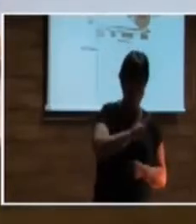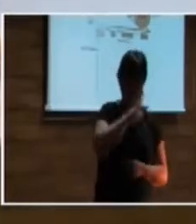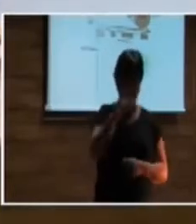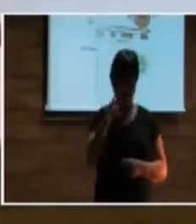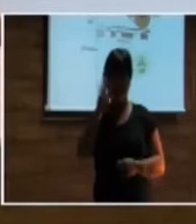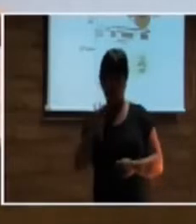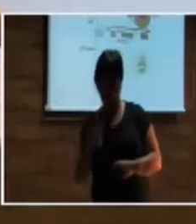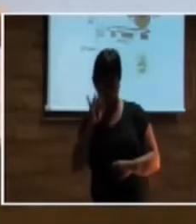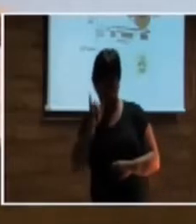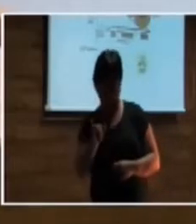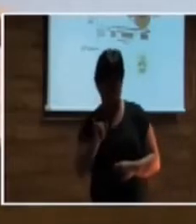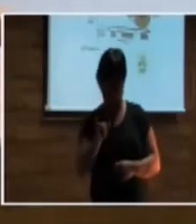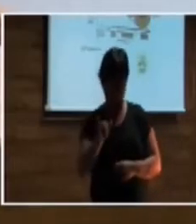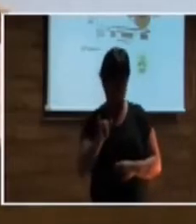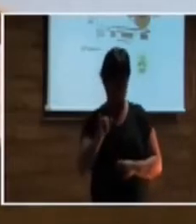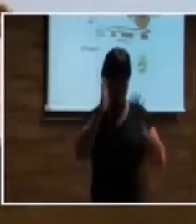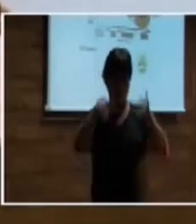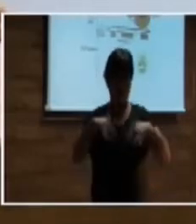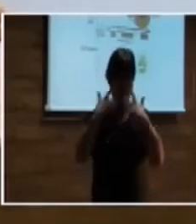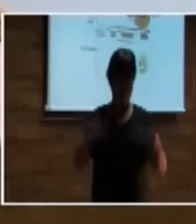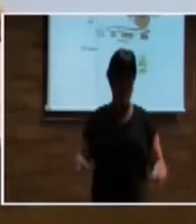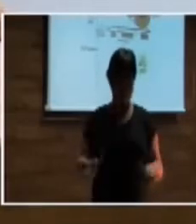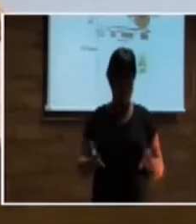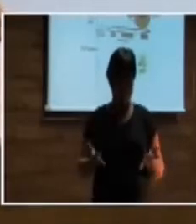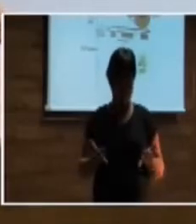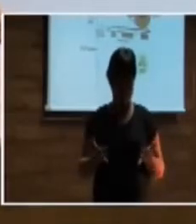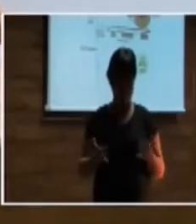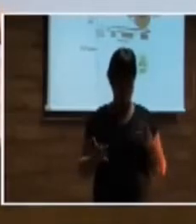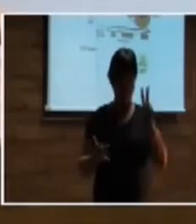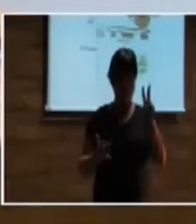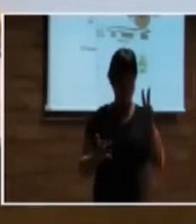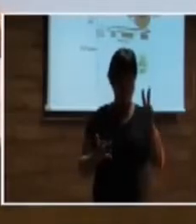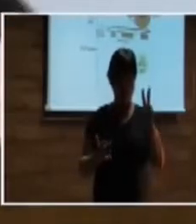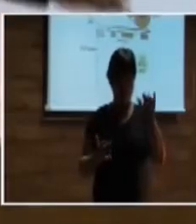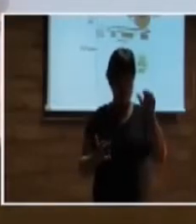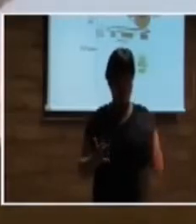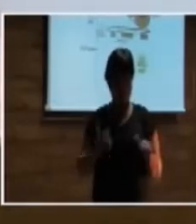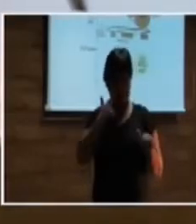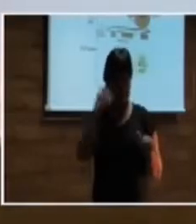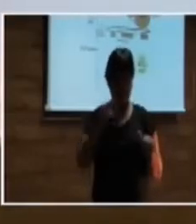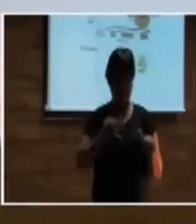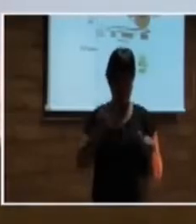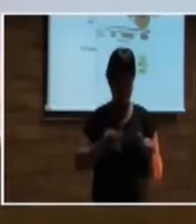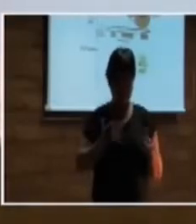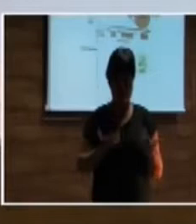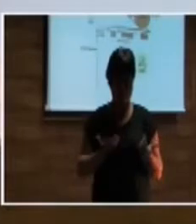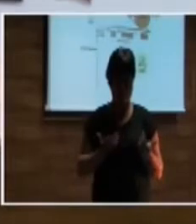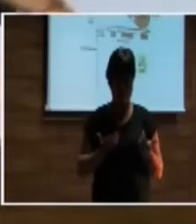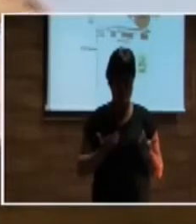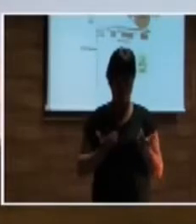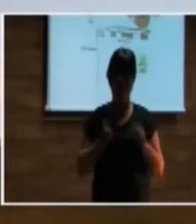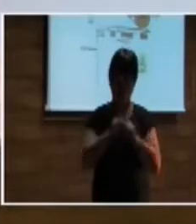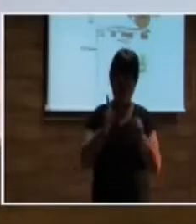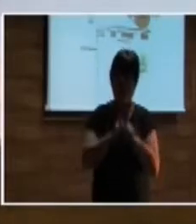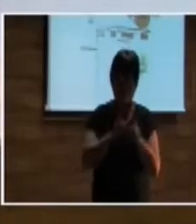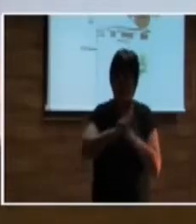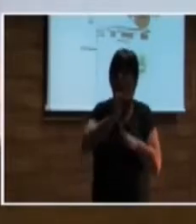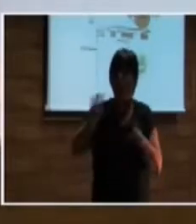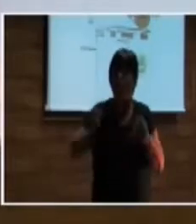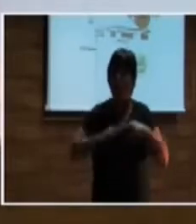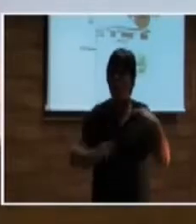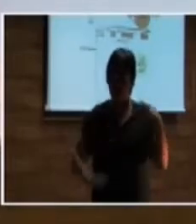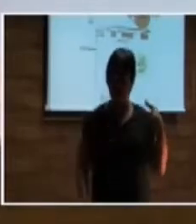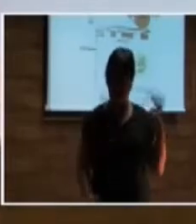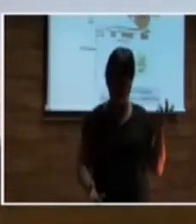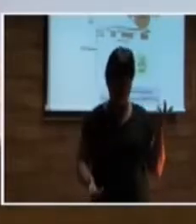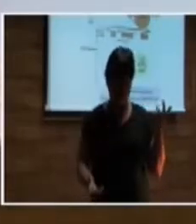se transforma en neutra. El 2 baja el riesgo de la enfermedad, así como el gen CLU y otros genes que son los otros genes que ahora